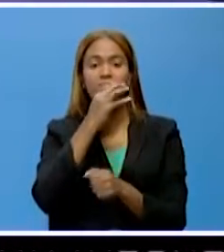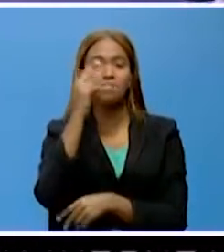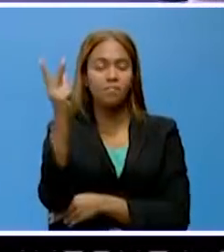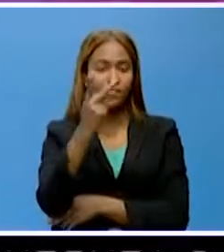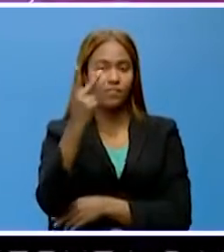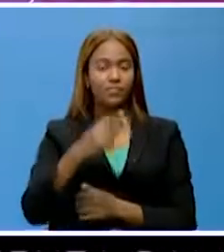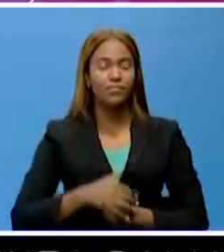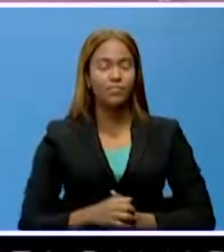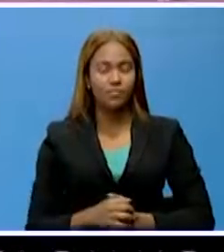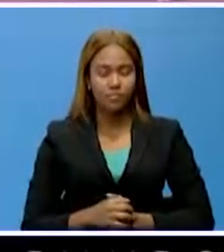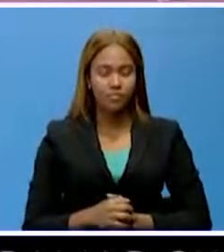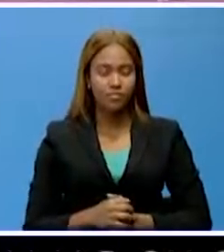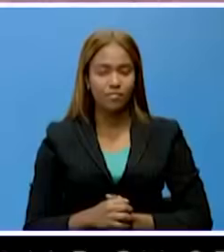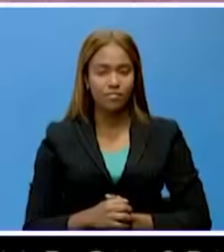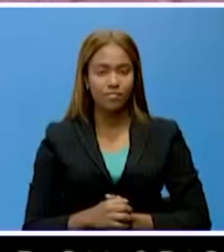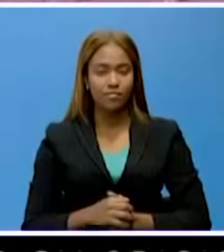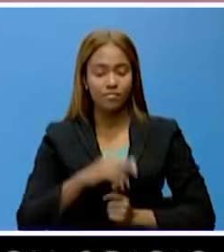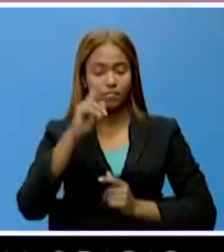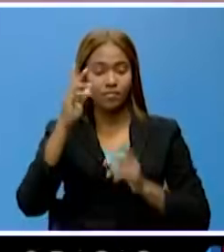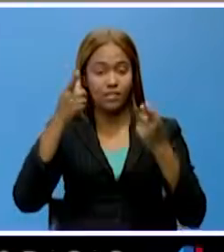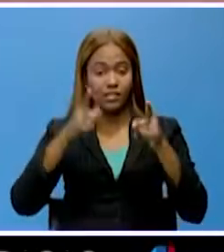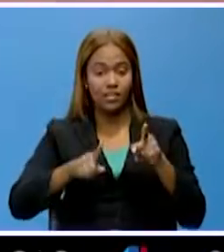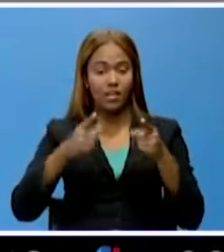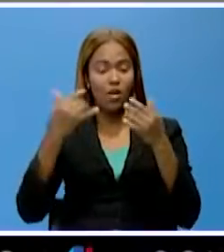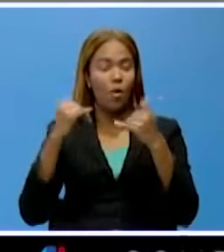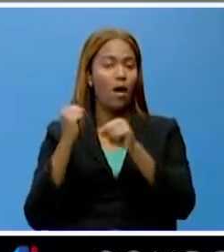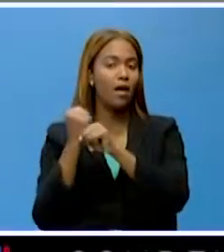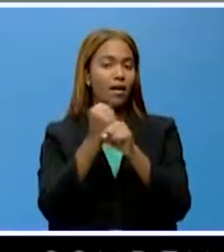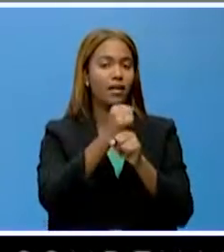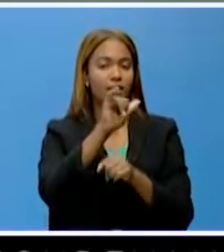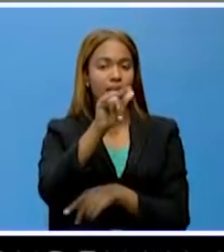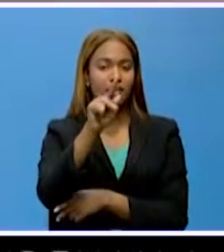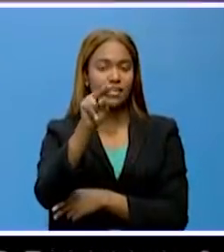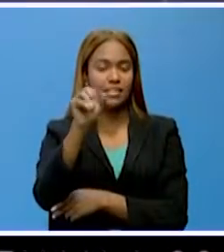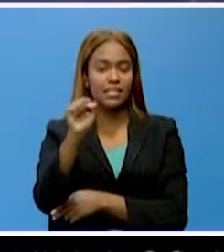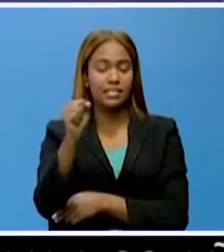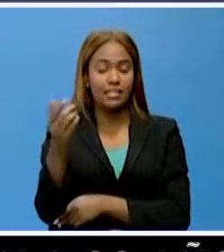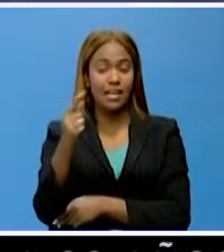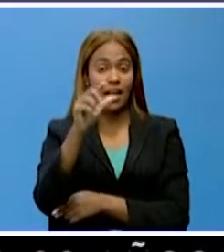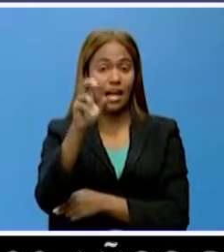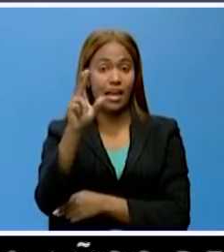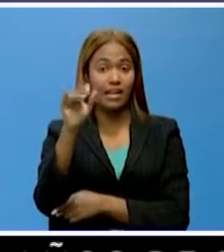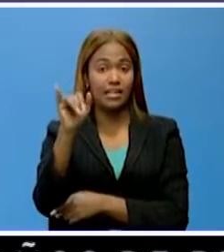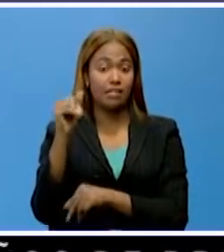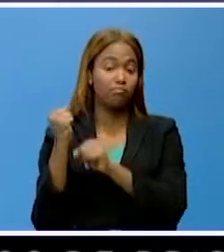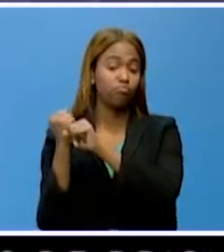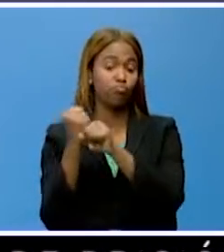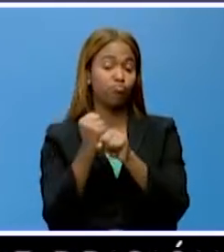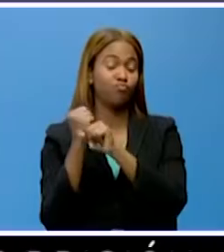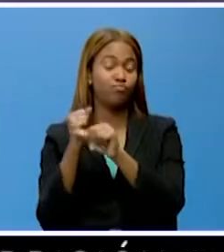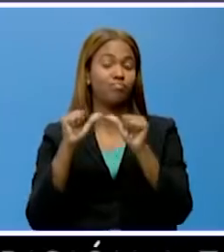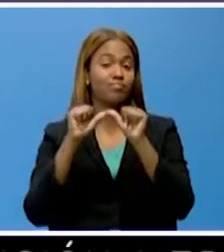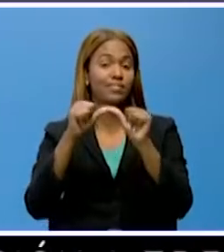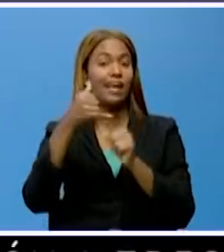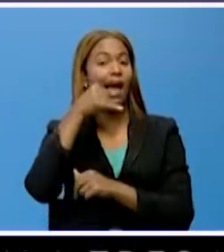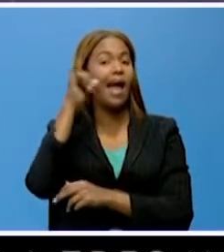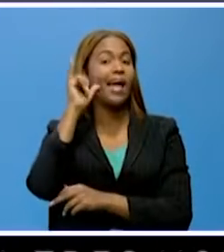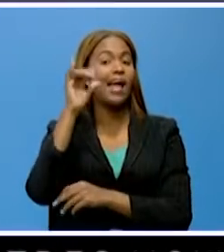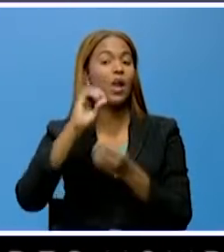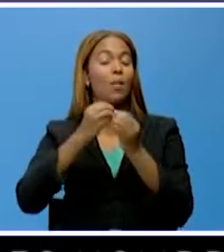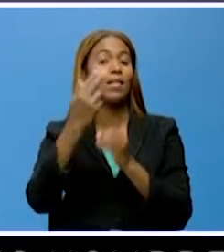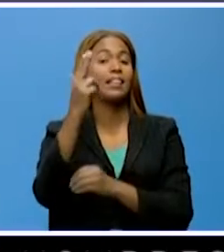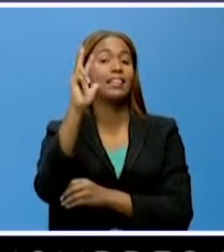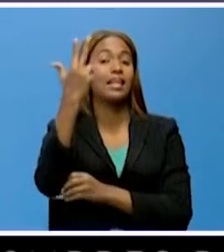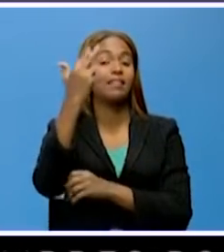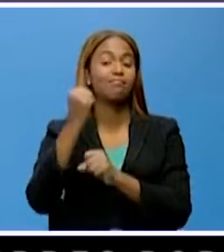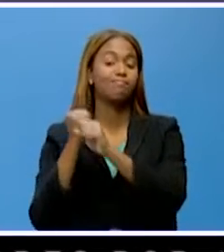viernes. El receptor de los Yankees de Nueva York, Gary Sánchez, sigue sumando números y el día de ayer conectó su tercer